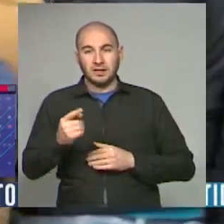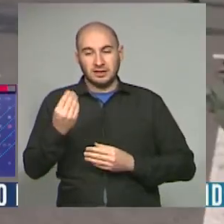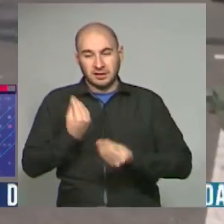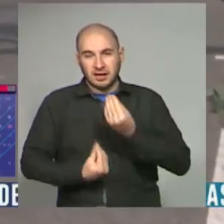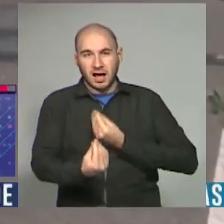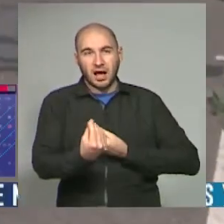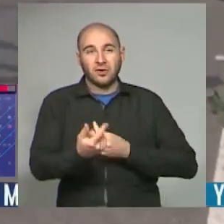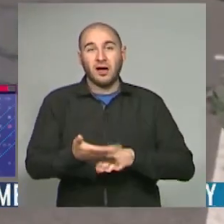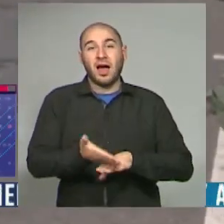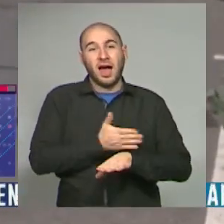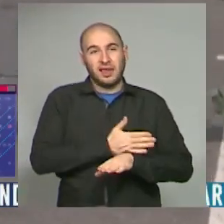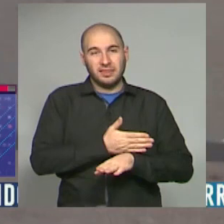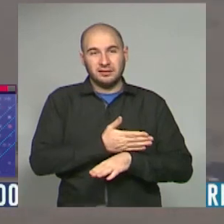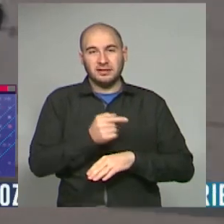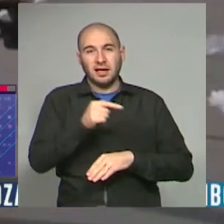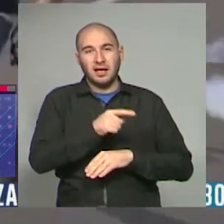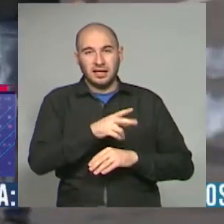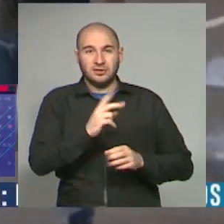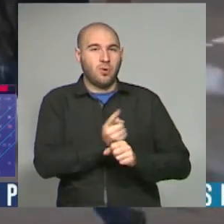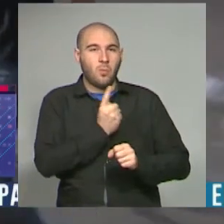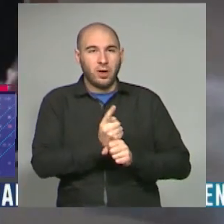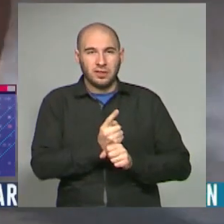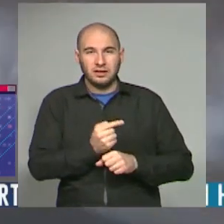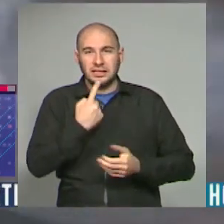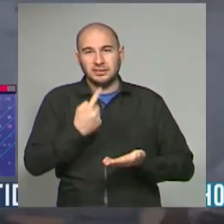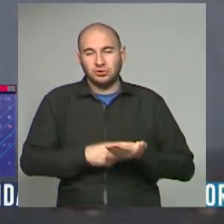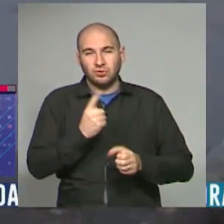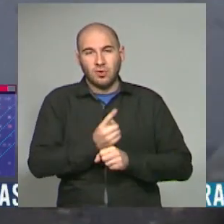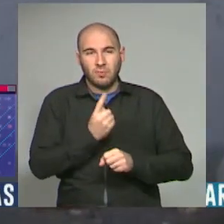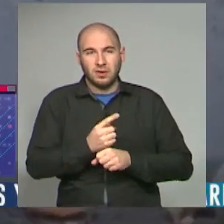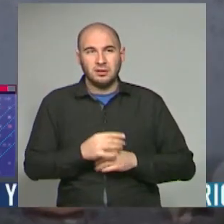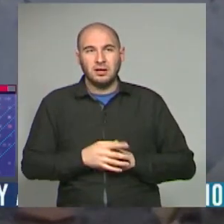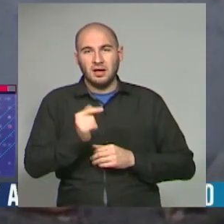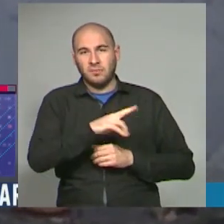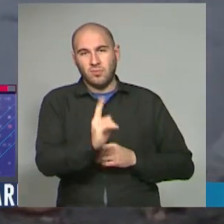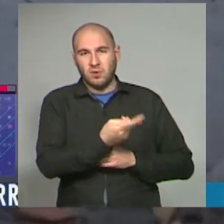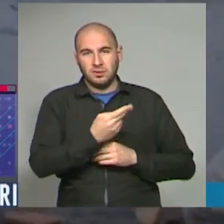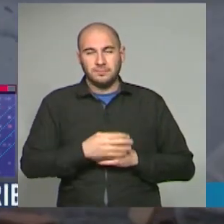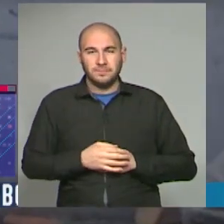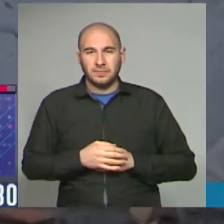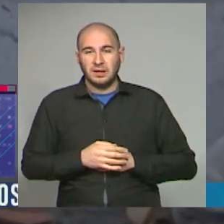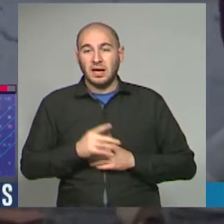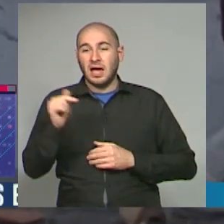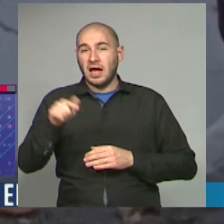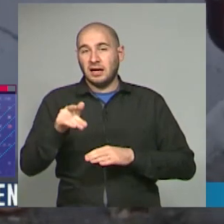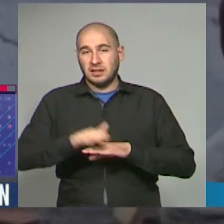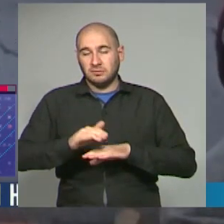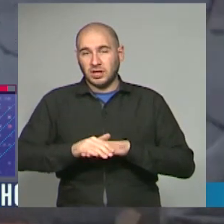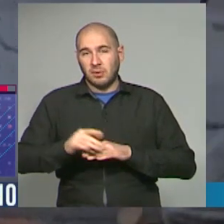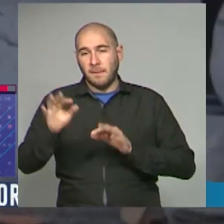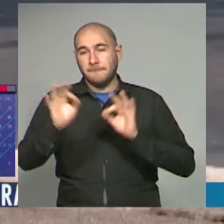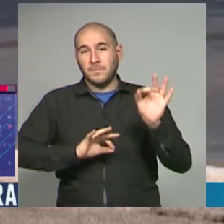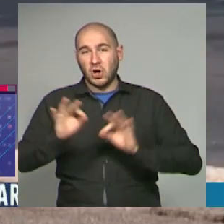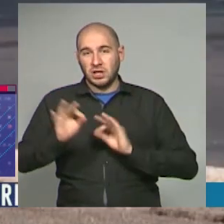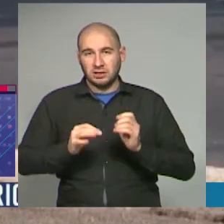sucesor antes de que él ya no pudiera tomar decisiones y él no estuviera presente, ¿no es cierto? Era quien iba a llevar adelante el